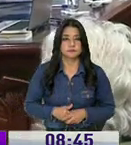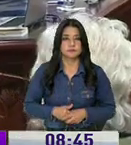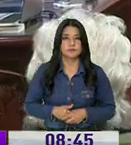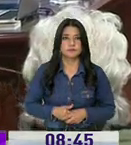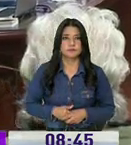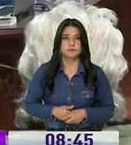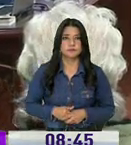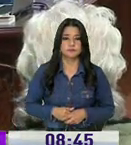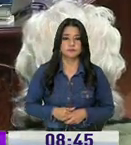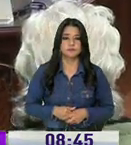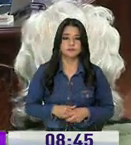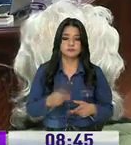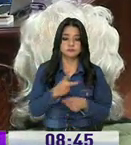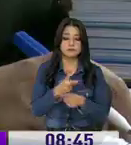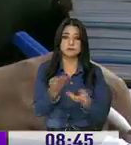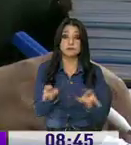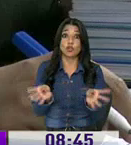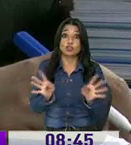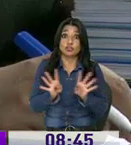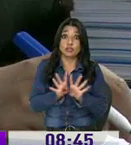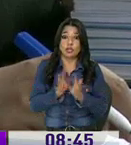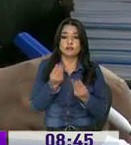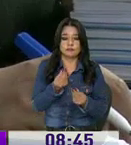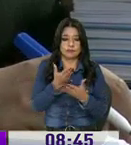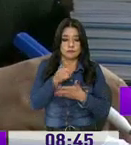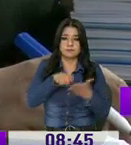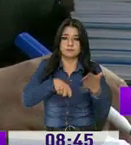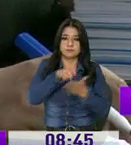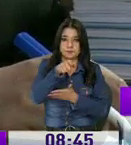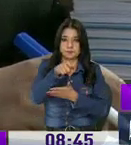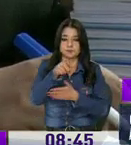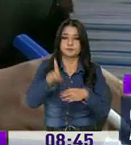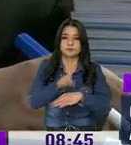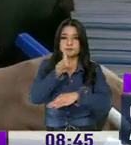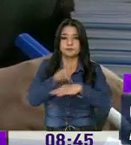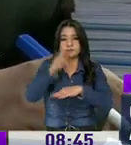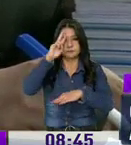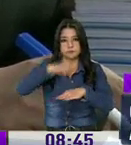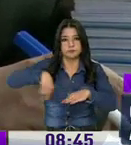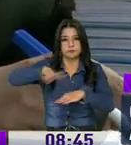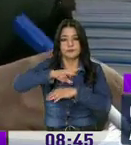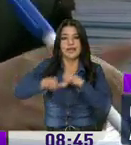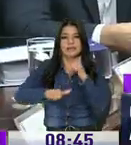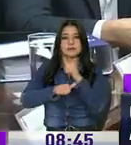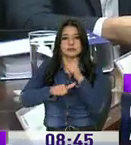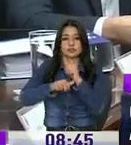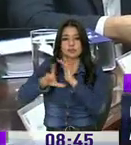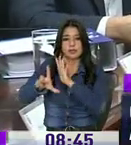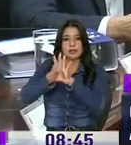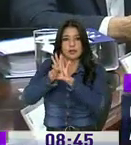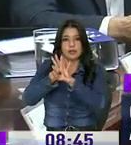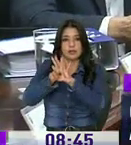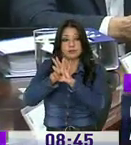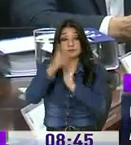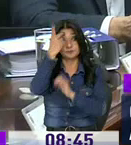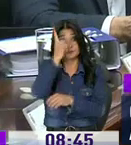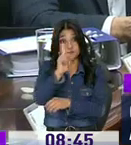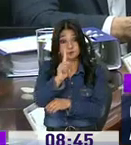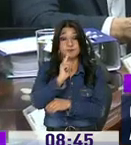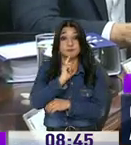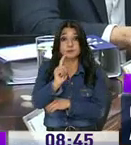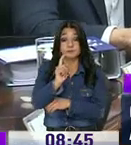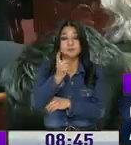El Pleno del Consejo Nacional Electoral conoció y aprobó el informe presentado por la Dirección Nacional de Asesoría Jurídica y resolvió declarar la nulidad